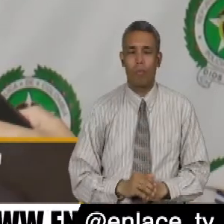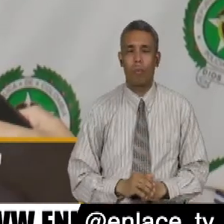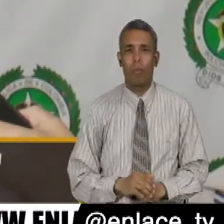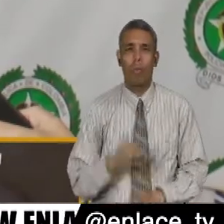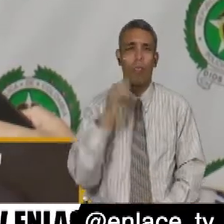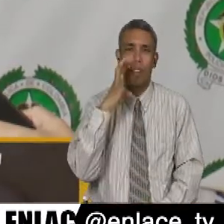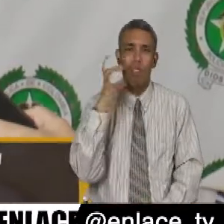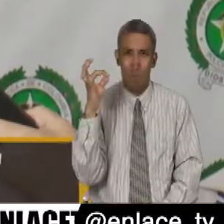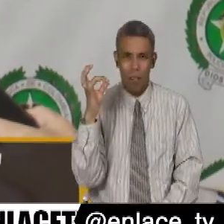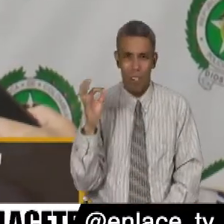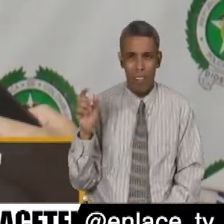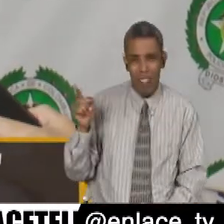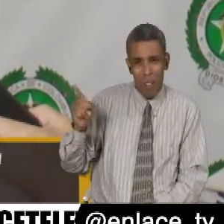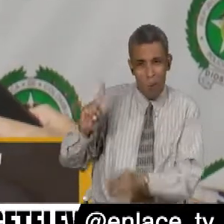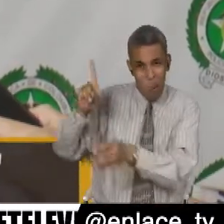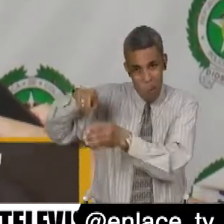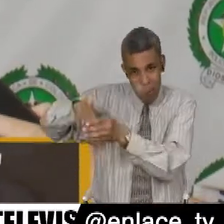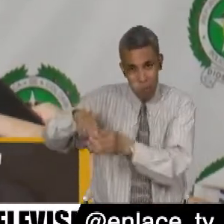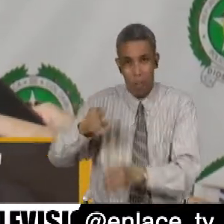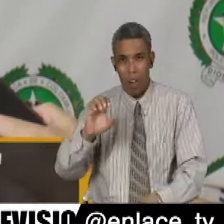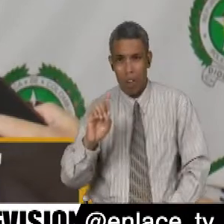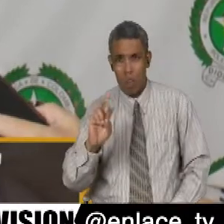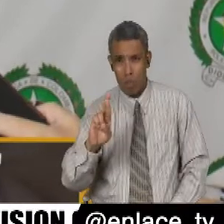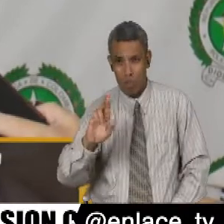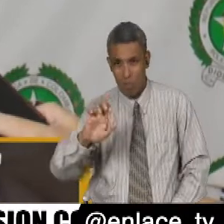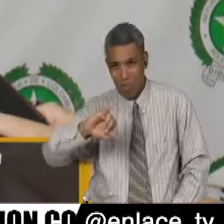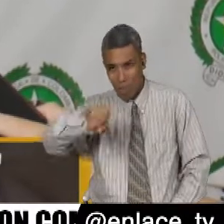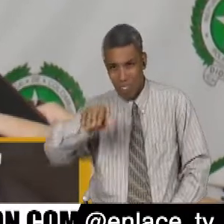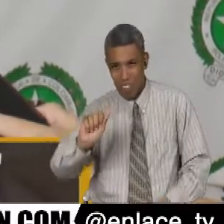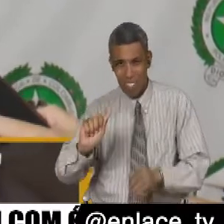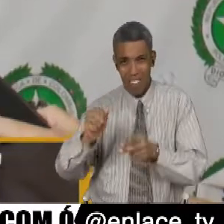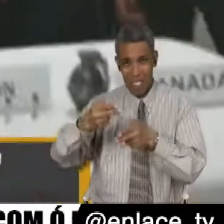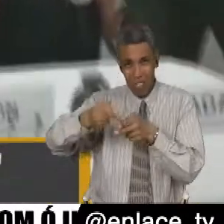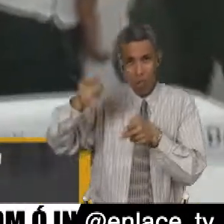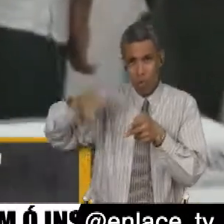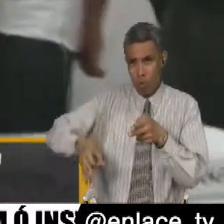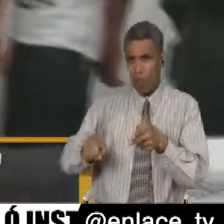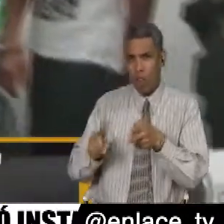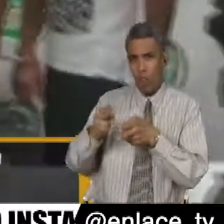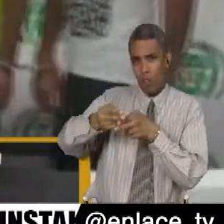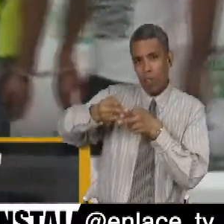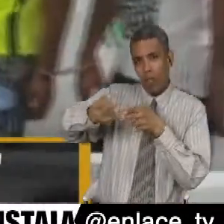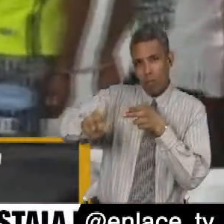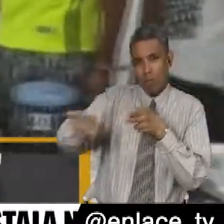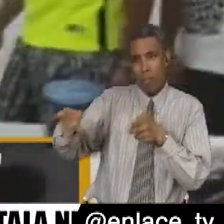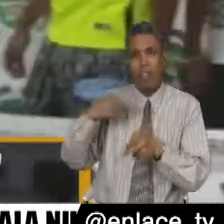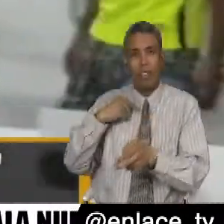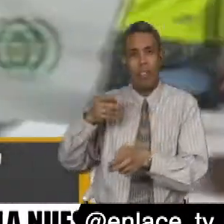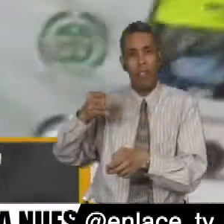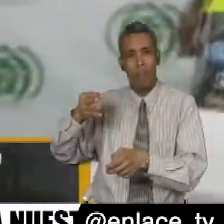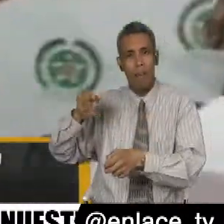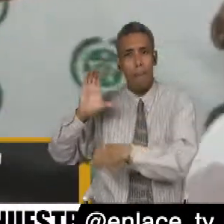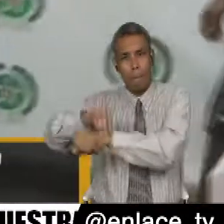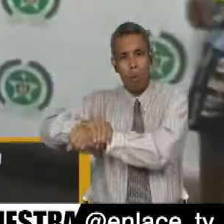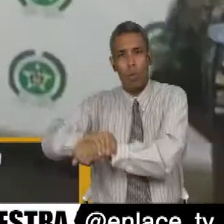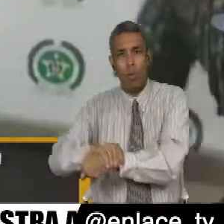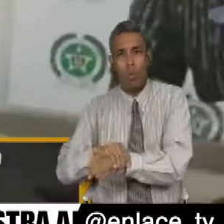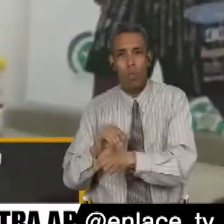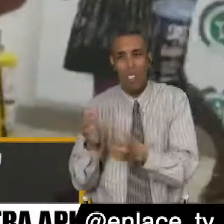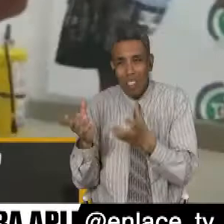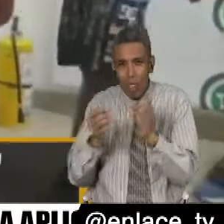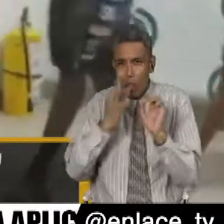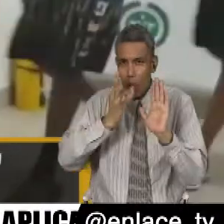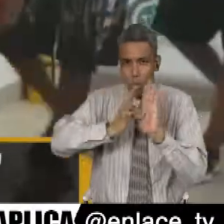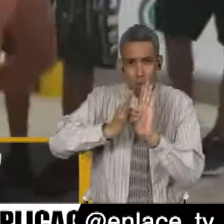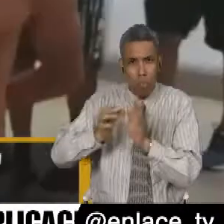parte pues dentro de esta estructura delincuencial que se estaba manejando en esta comuna al parecer el objetivo de esta banda era apoderarse el negocio del microtráfico